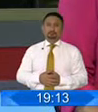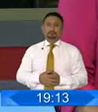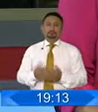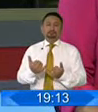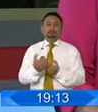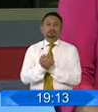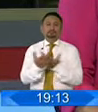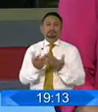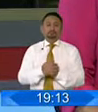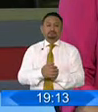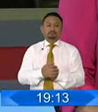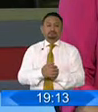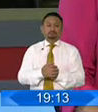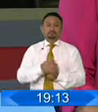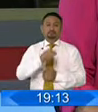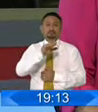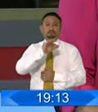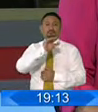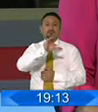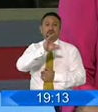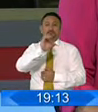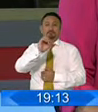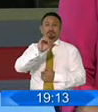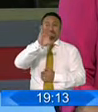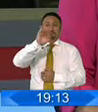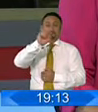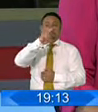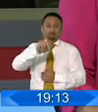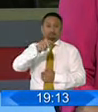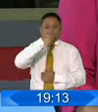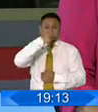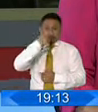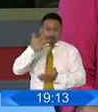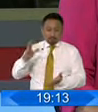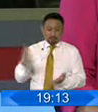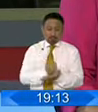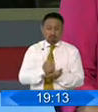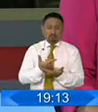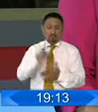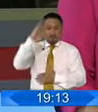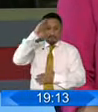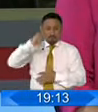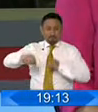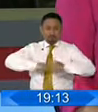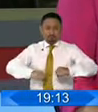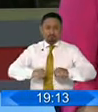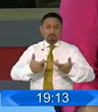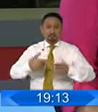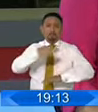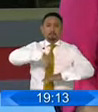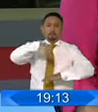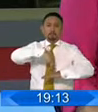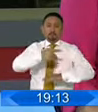les contamos que más de media tonelada de clorhidrato de cocaína fue decomisada durante un operativo policial en la provincia de